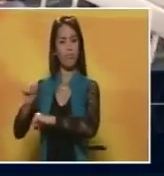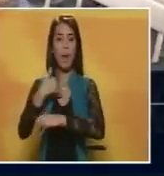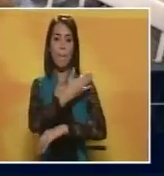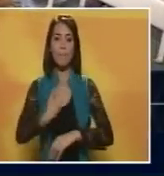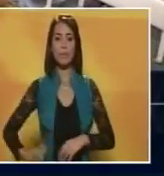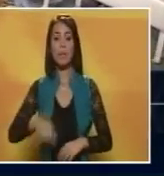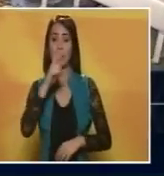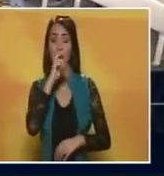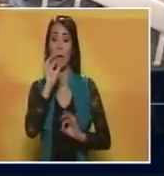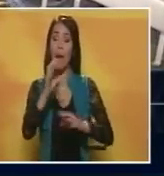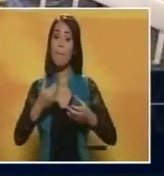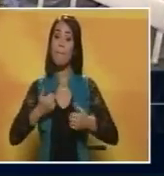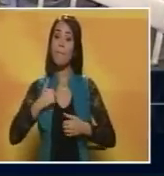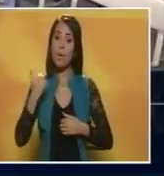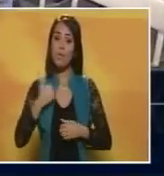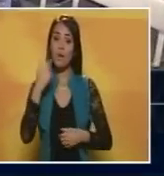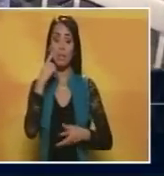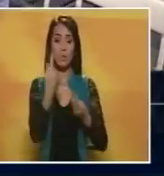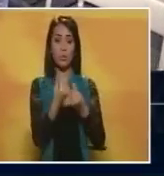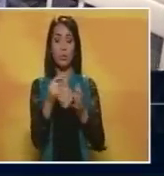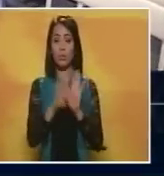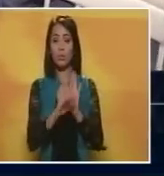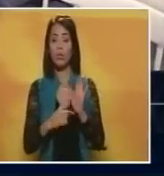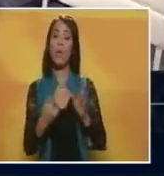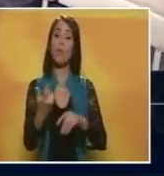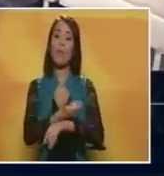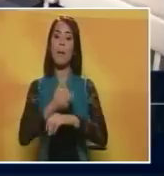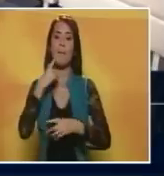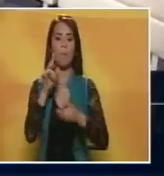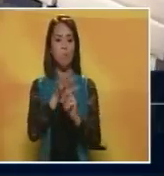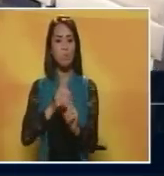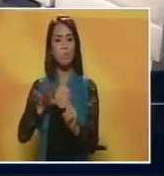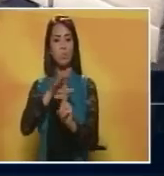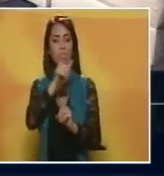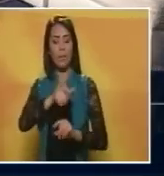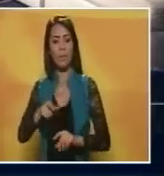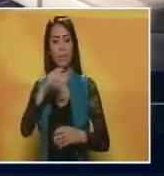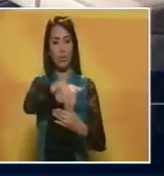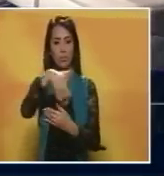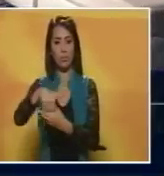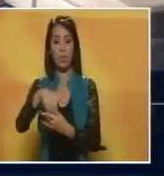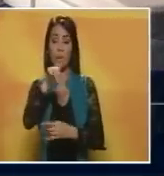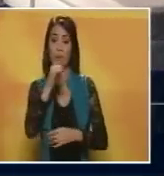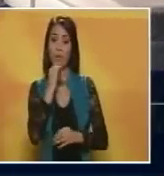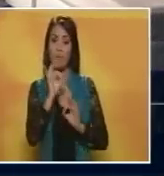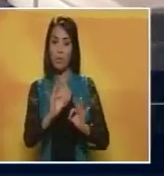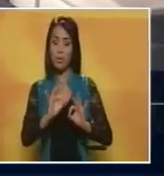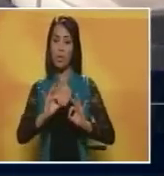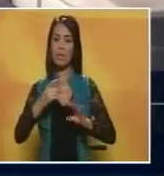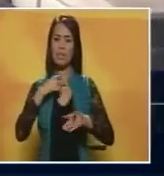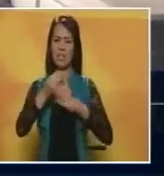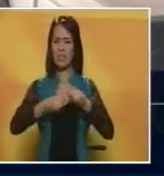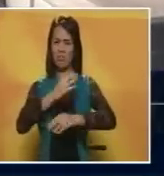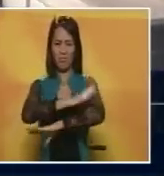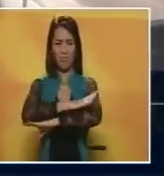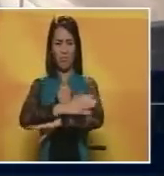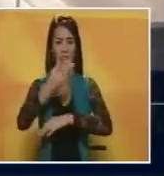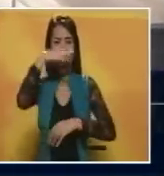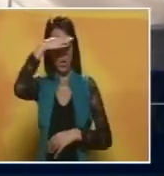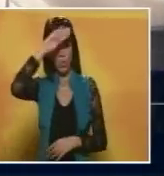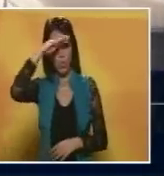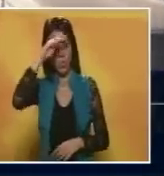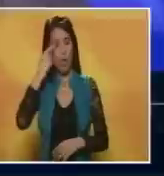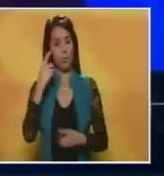presidente maduro aprovecha los beneficios oficiales de estado para manipular a los electores señaló que esta conducta que ya se ha evidenció en cuba'